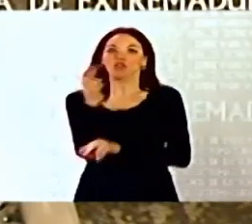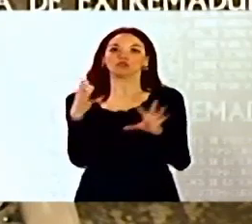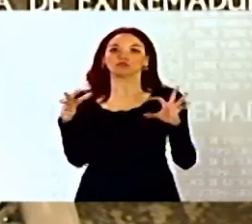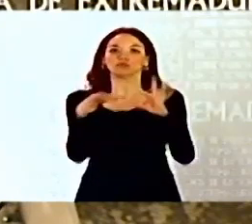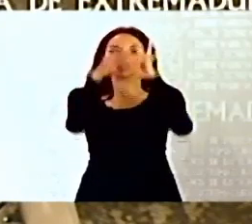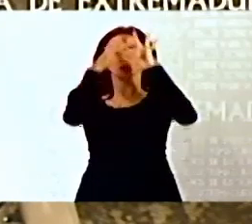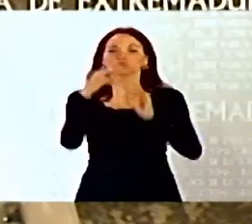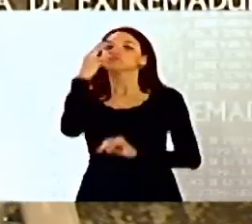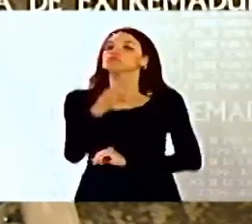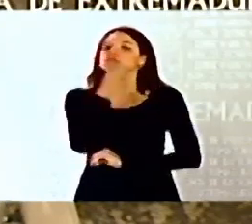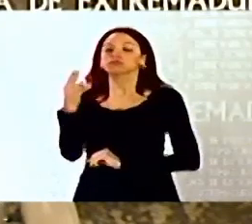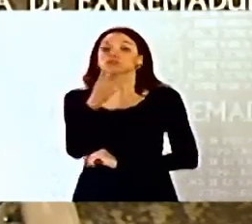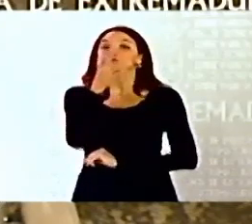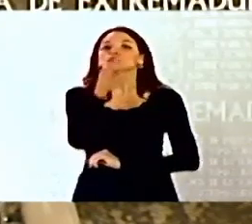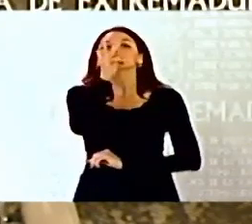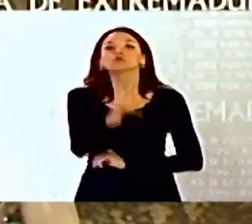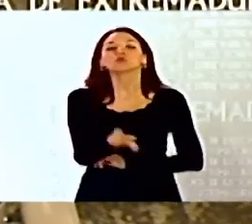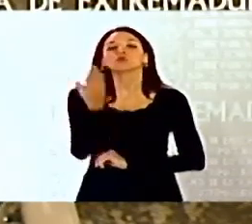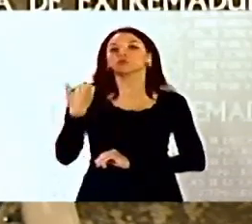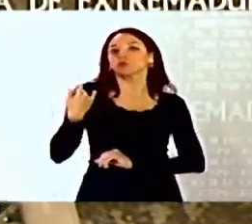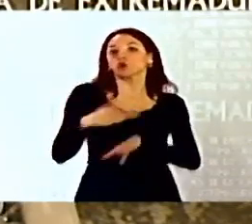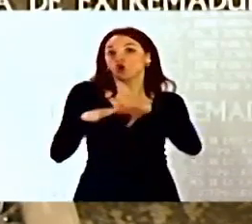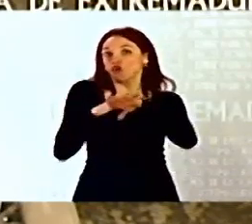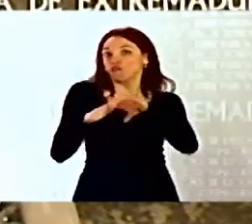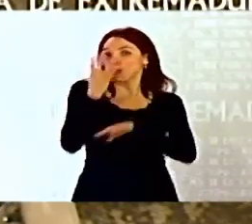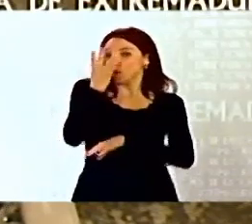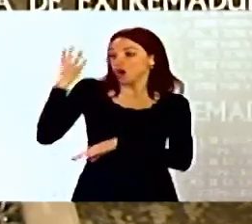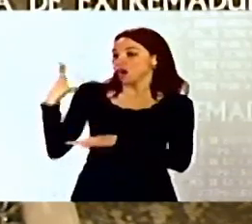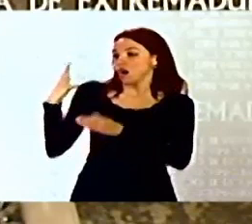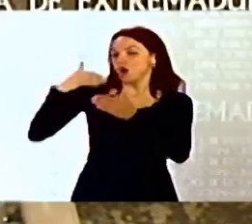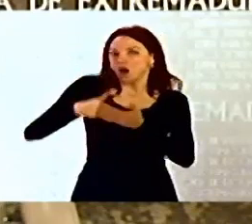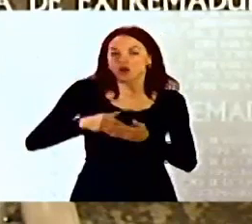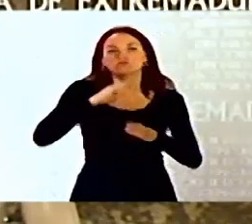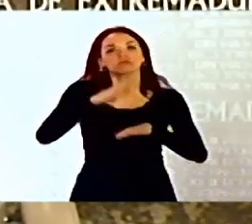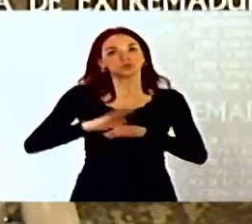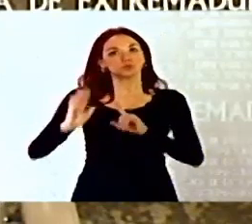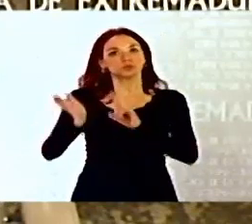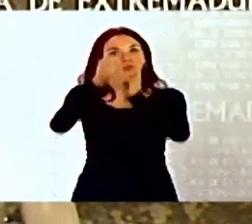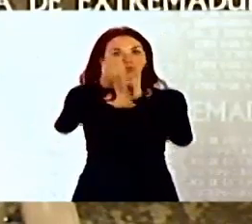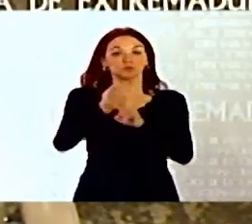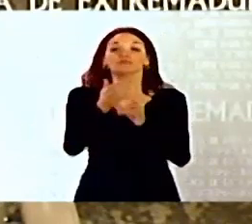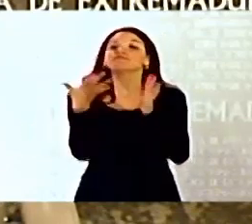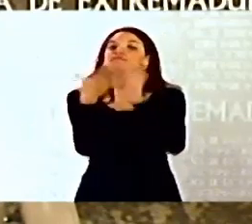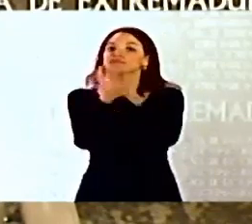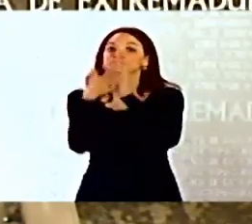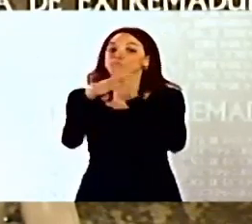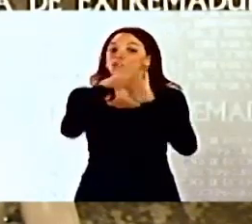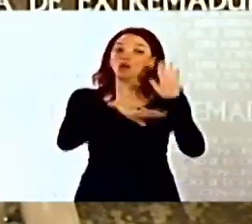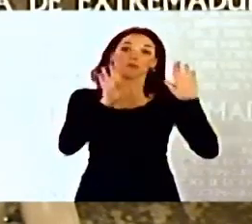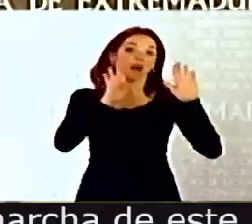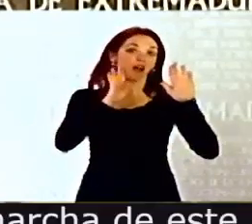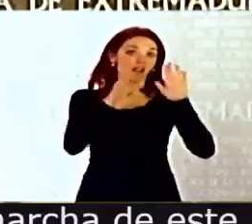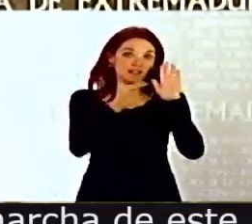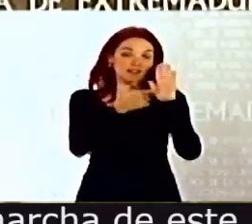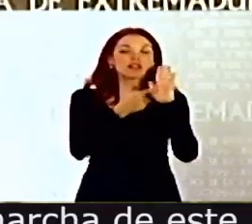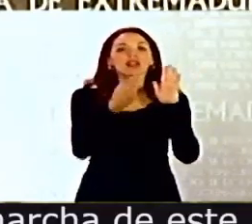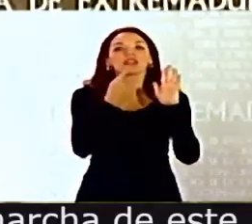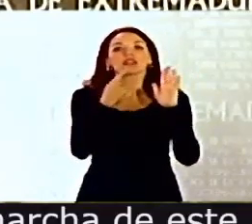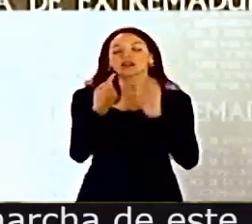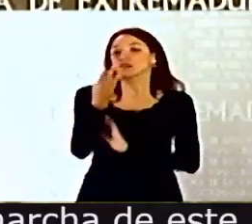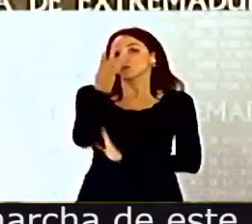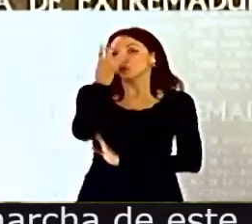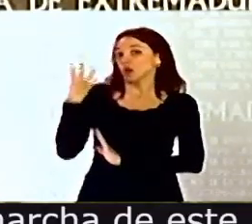con la puesta en marcha de este programa, que tengo que decir, atendiendo a los antecedentes, que este es un programa que en la primera legislatura